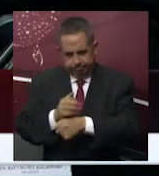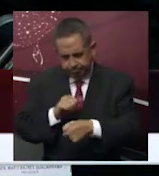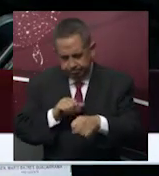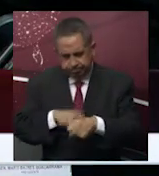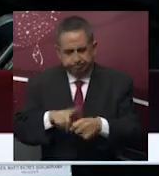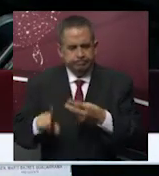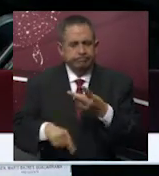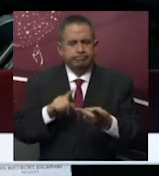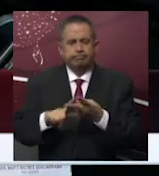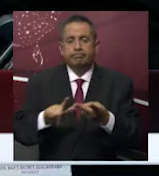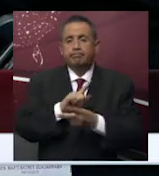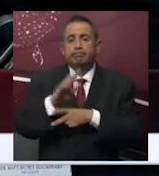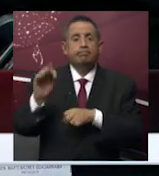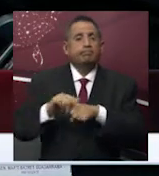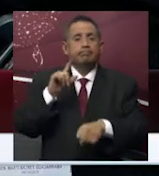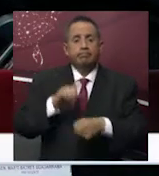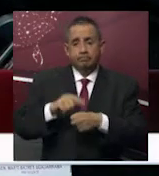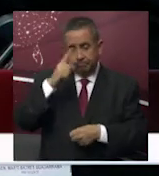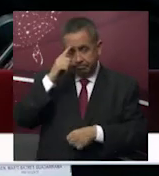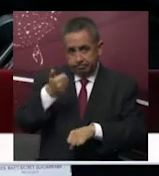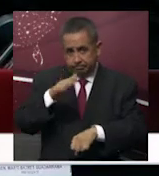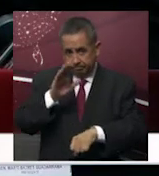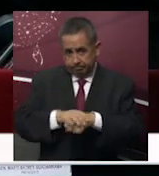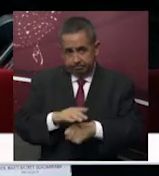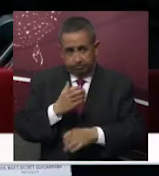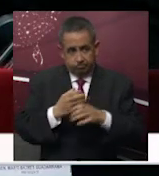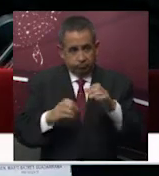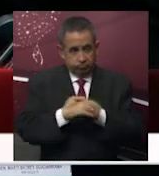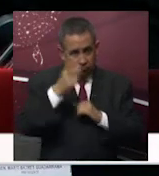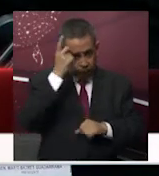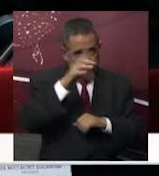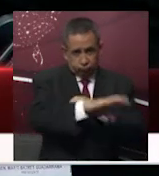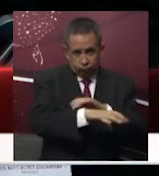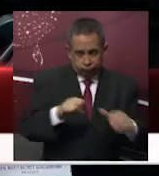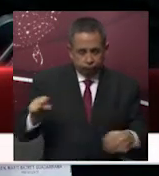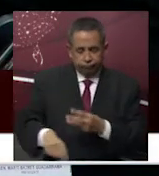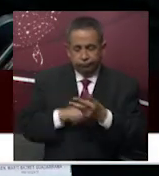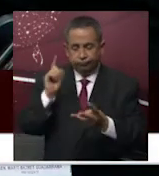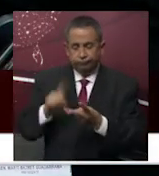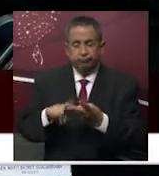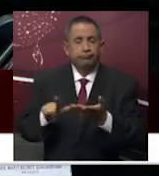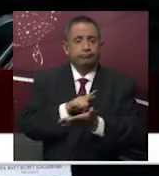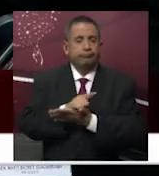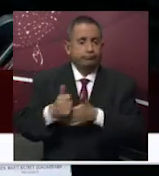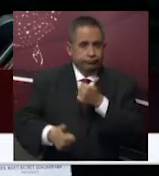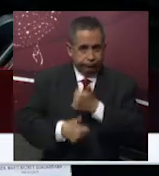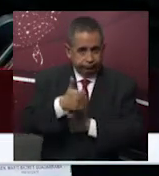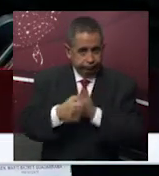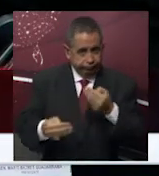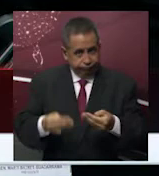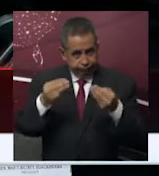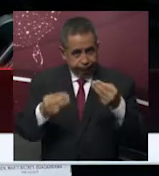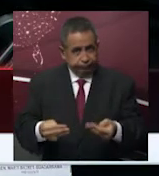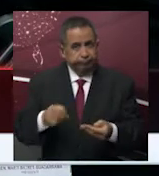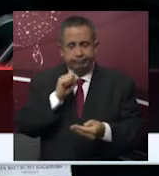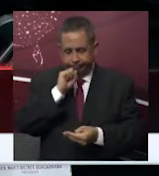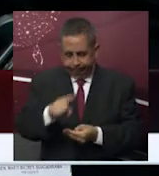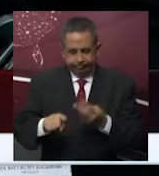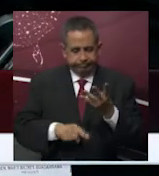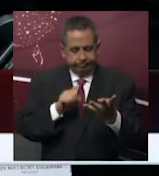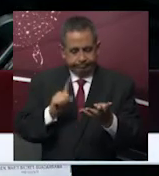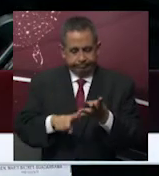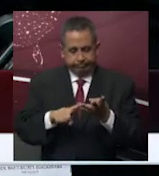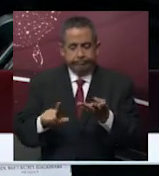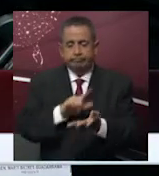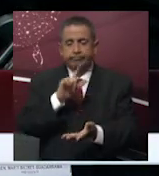Penales, de la Ley Federal para la Administración y Enajenación de Bienes del Sector Público, de la Ley de Concursos Mercantiles y de la Ley Orgánica de